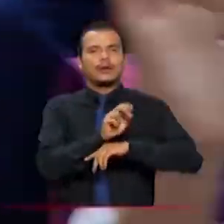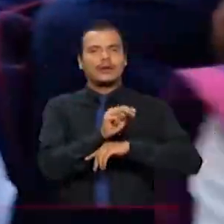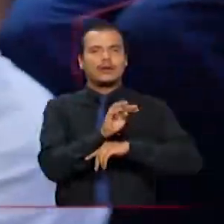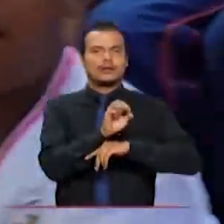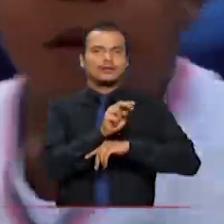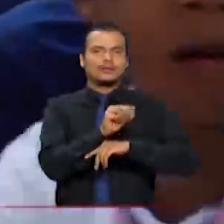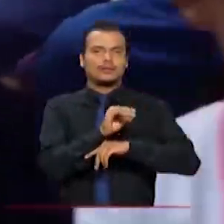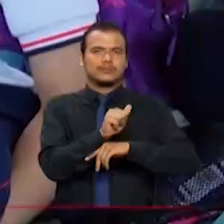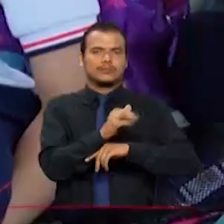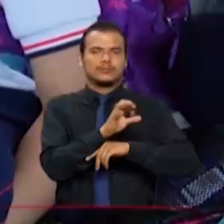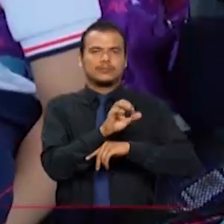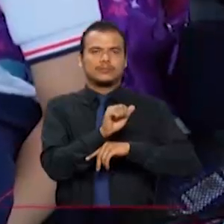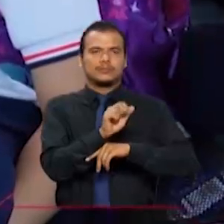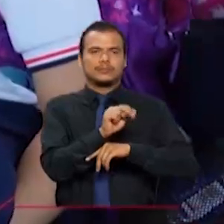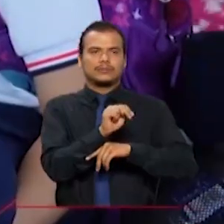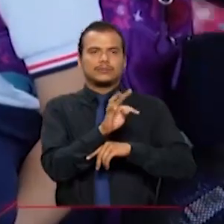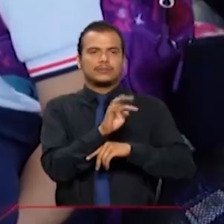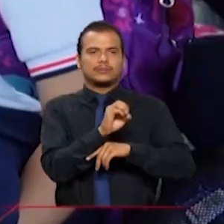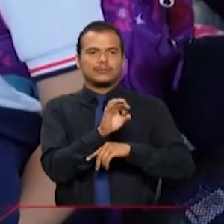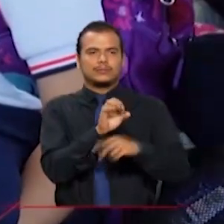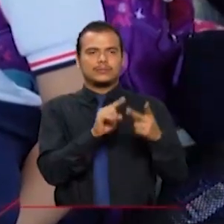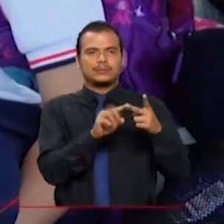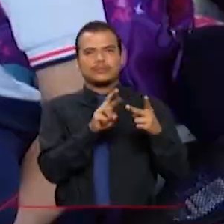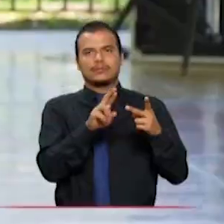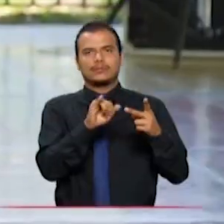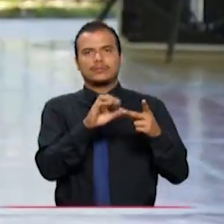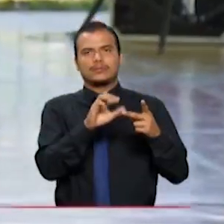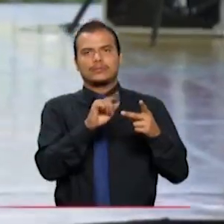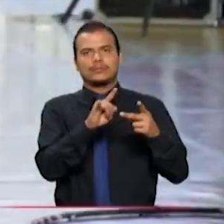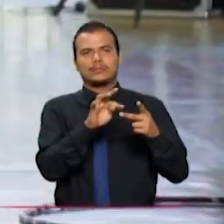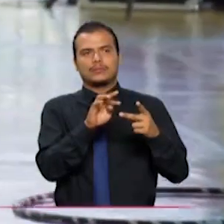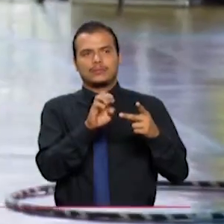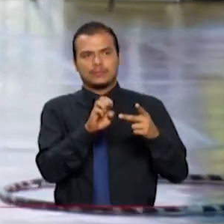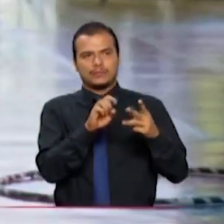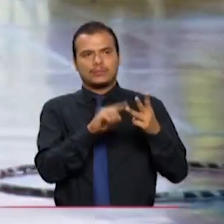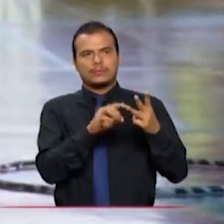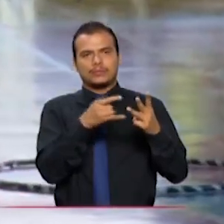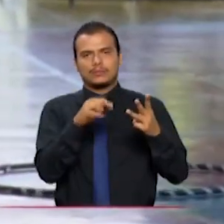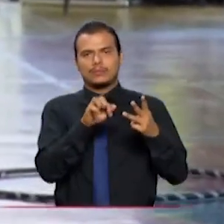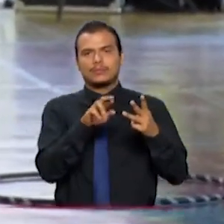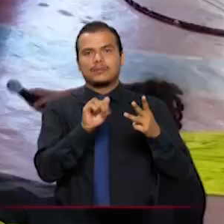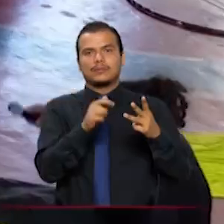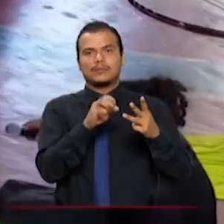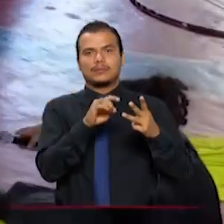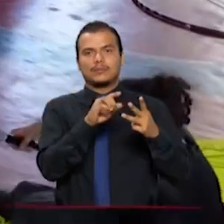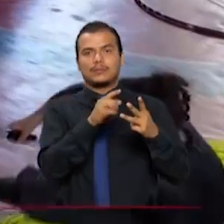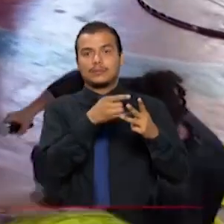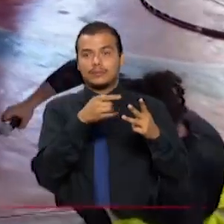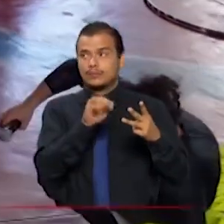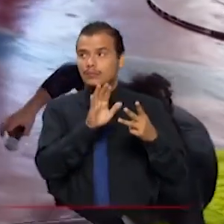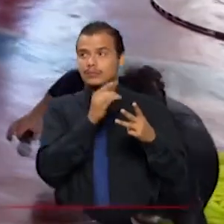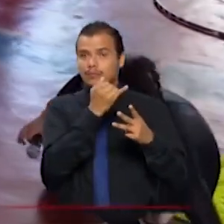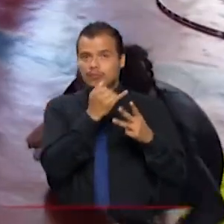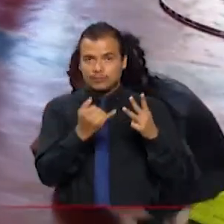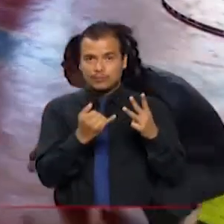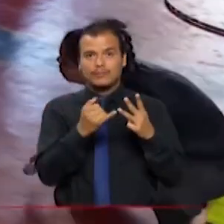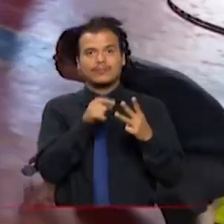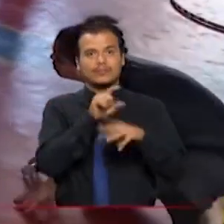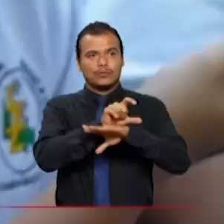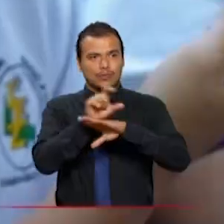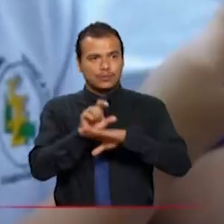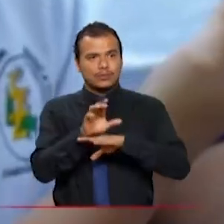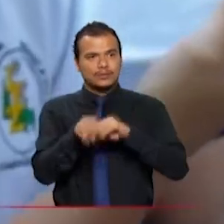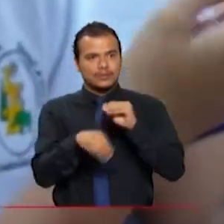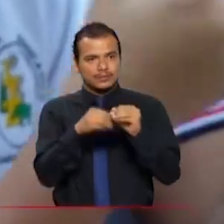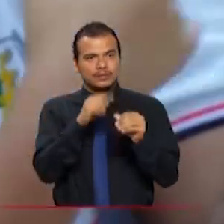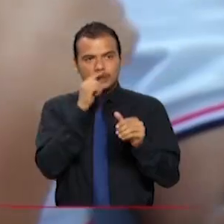sede principal de la institución educativa Zaragoza. Dentro de la nutrida programación, los chicos disfrutaron de una obra de